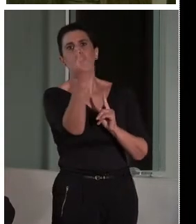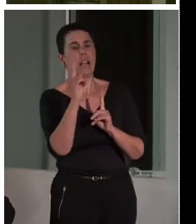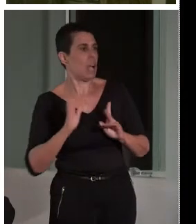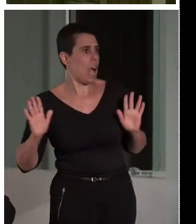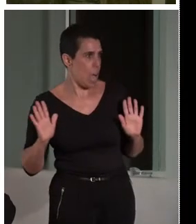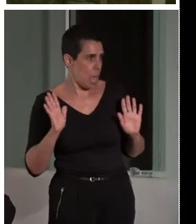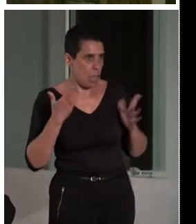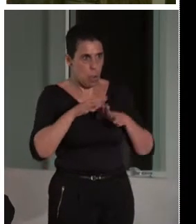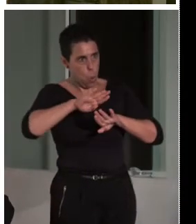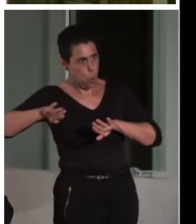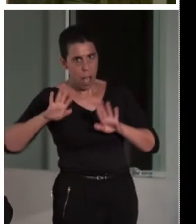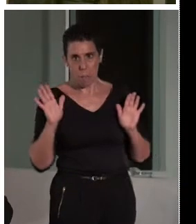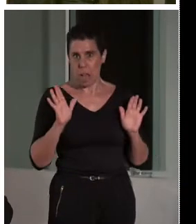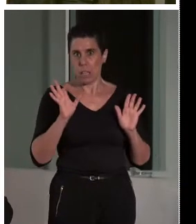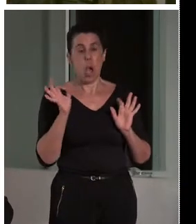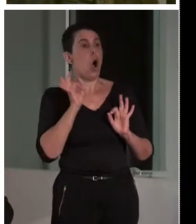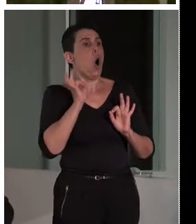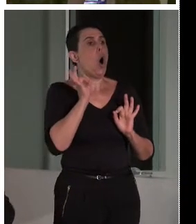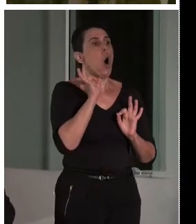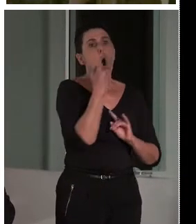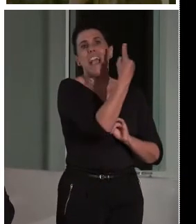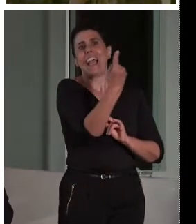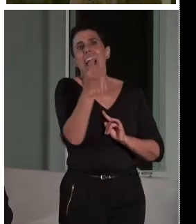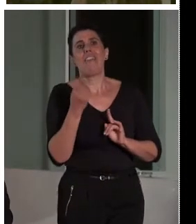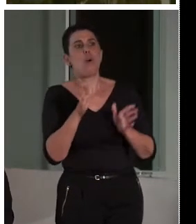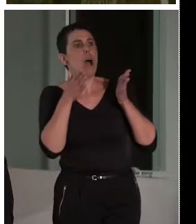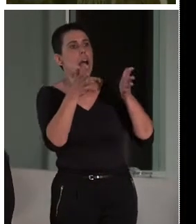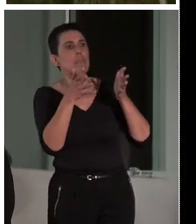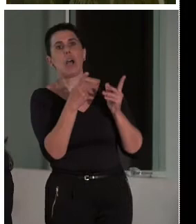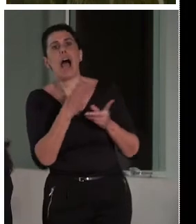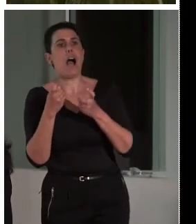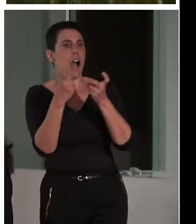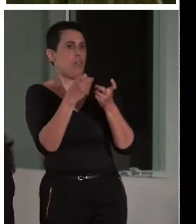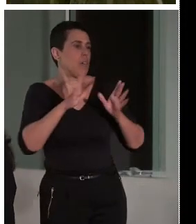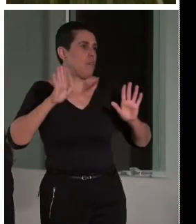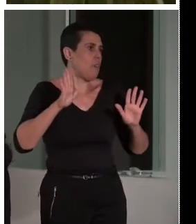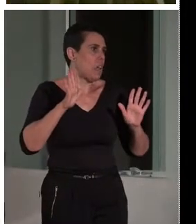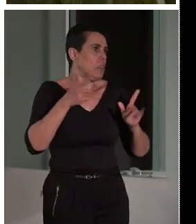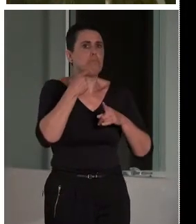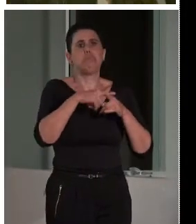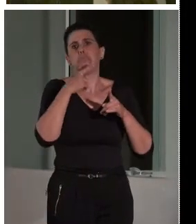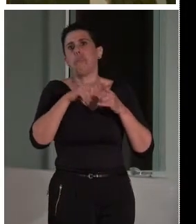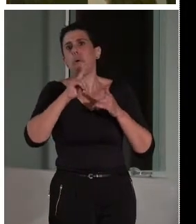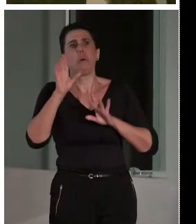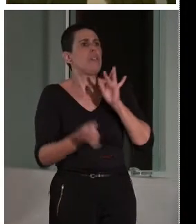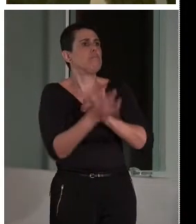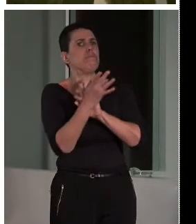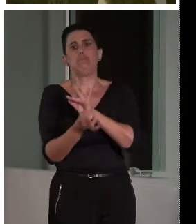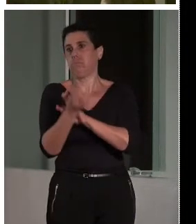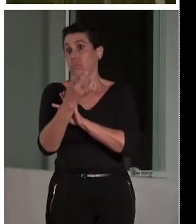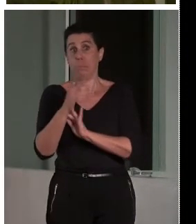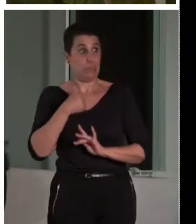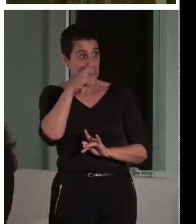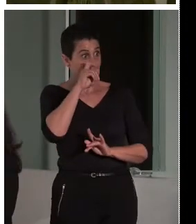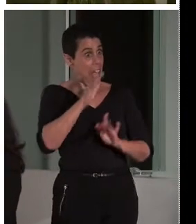uno de los sitios o de los asesoramientos puntuales o lo que vaya surgiendo yo la verdad el año